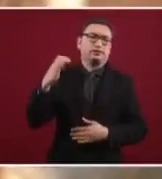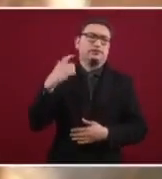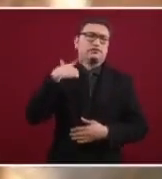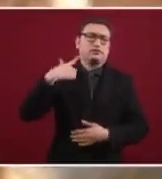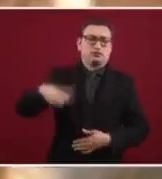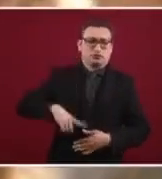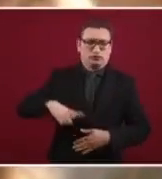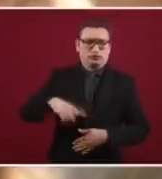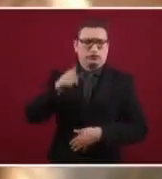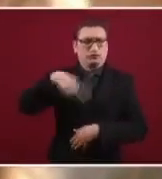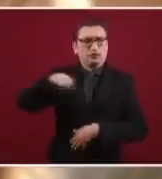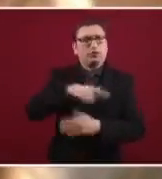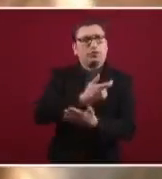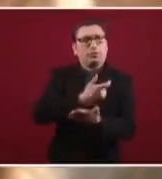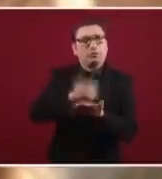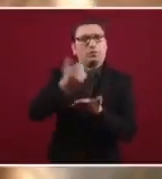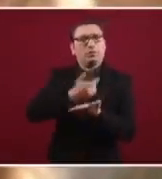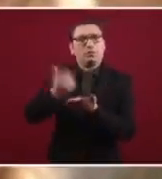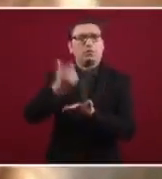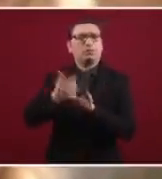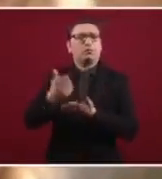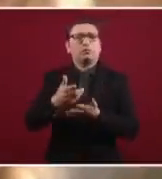pagar hasta poco más de